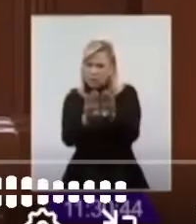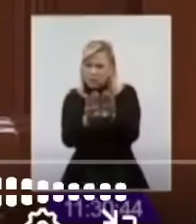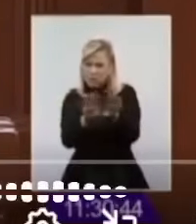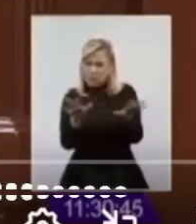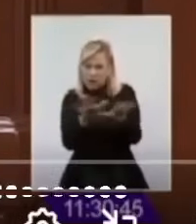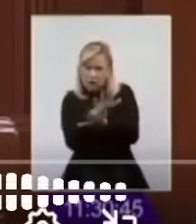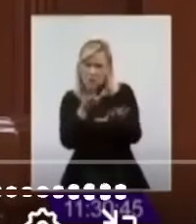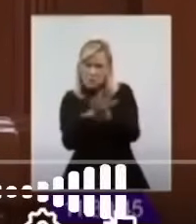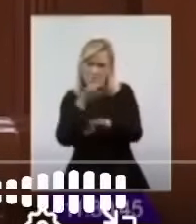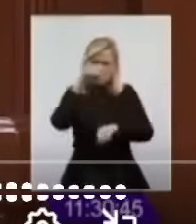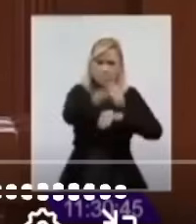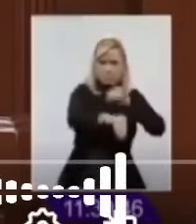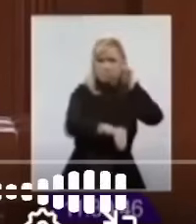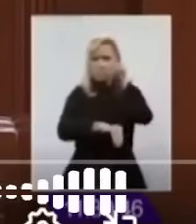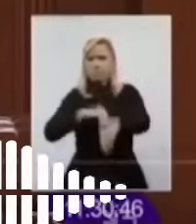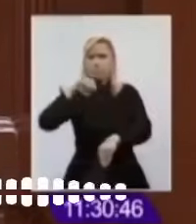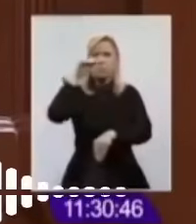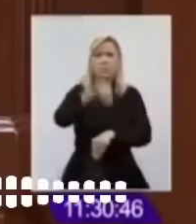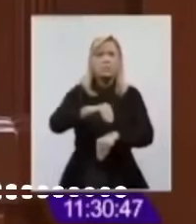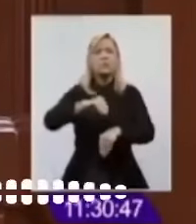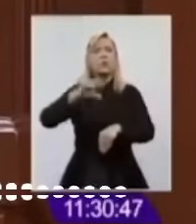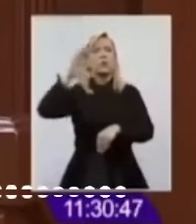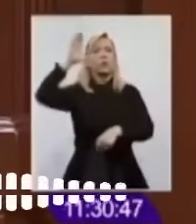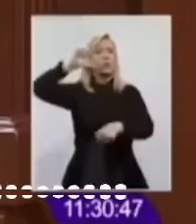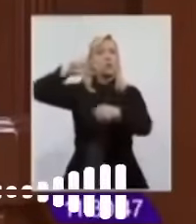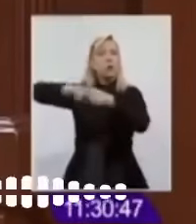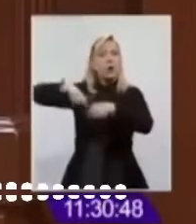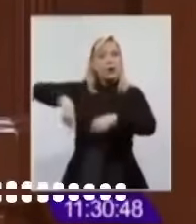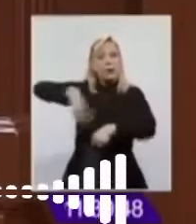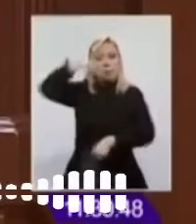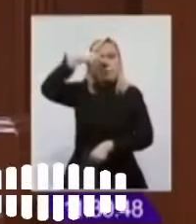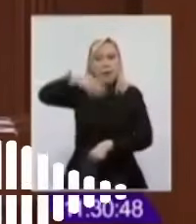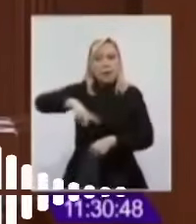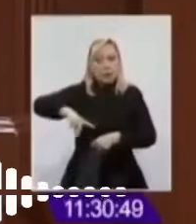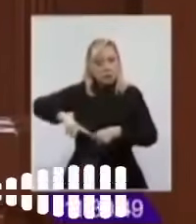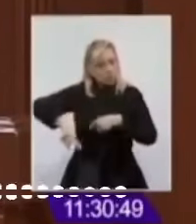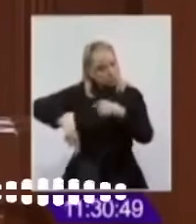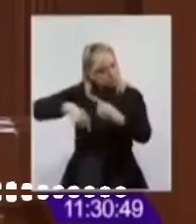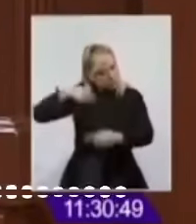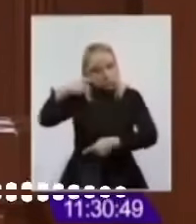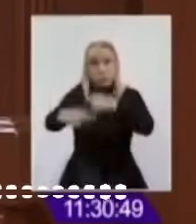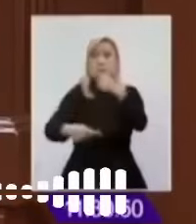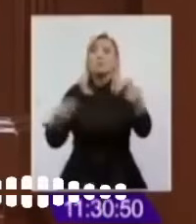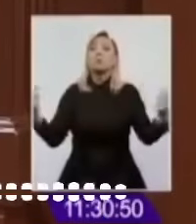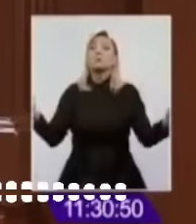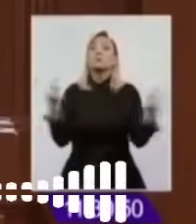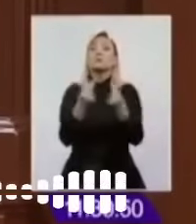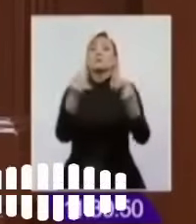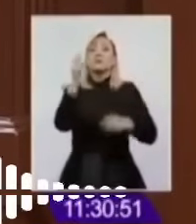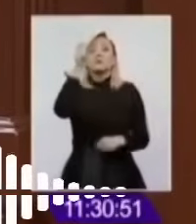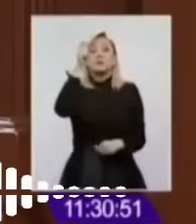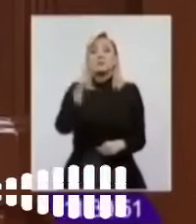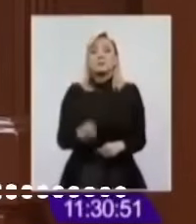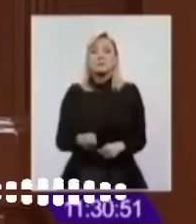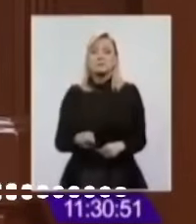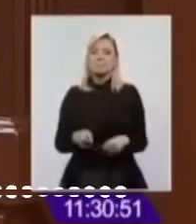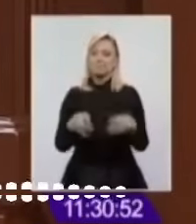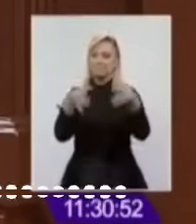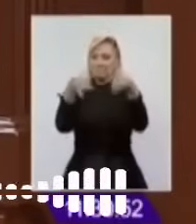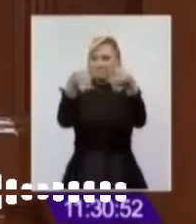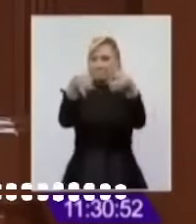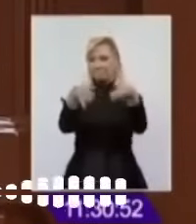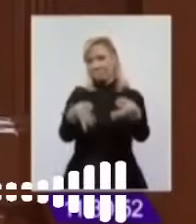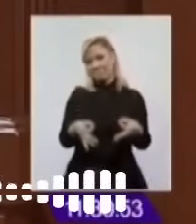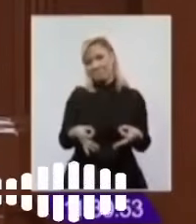cambios sociales y culturales todos ellos necesarios para alcanzar la efectiva